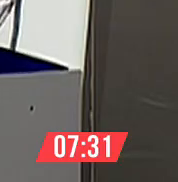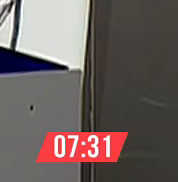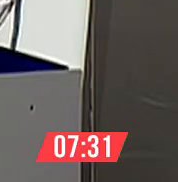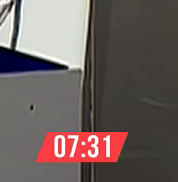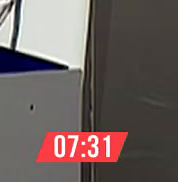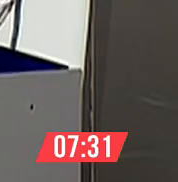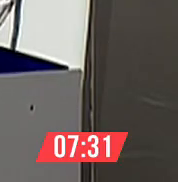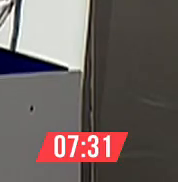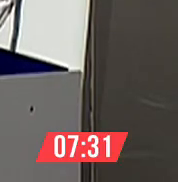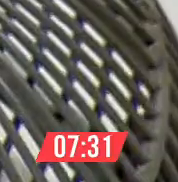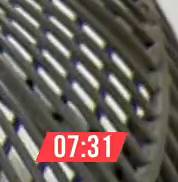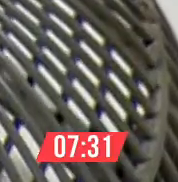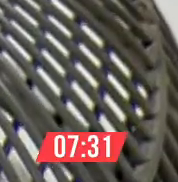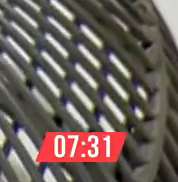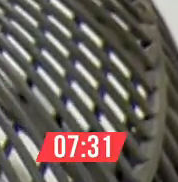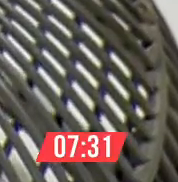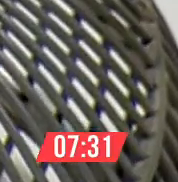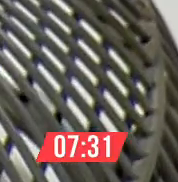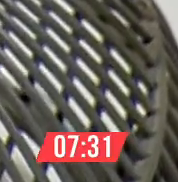el selector de las series.